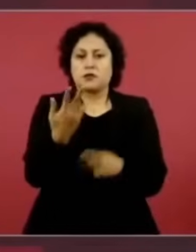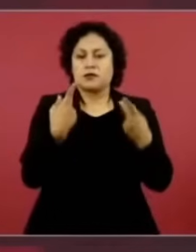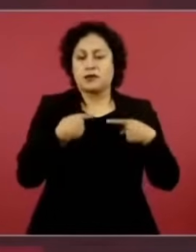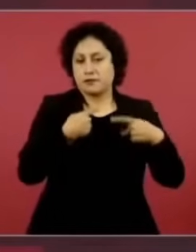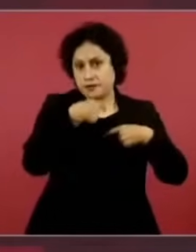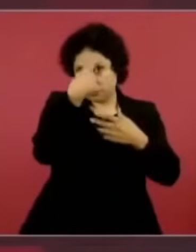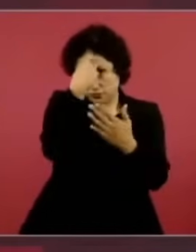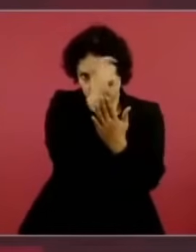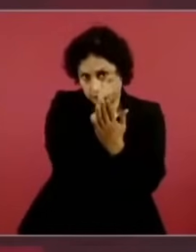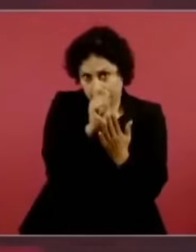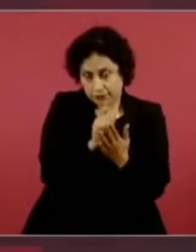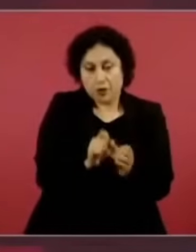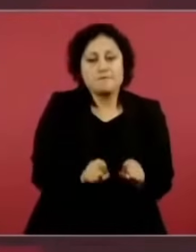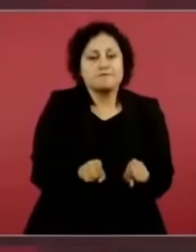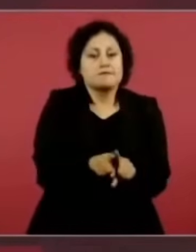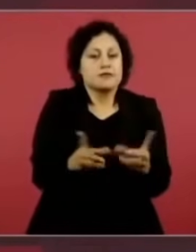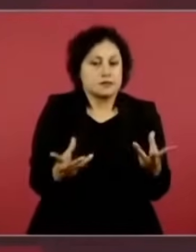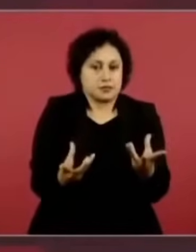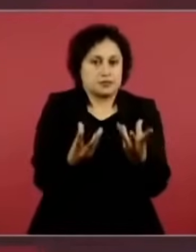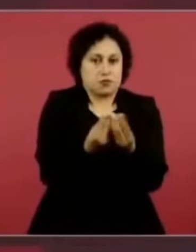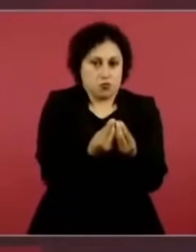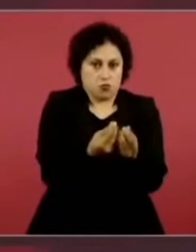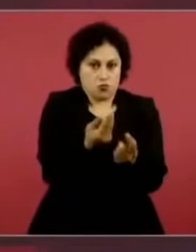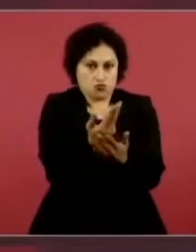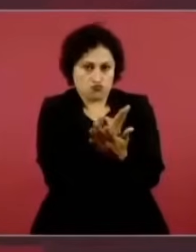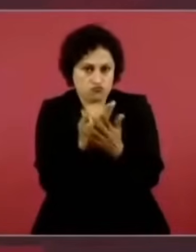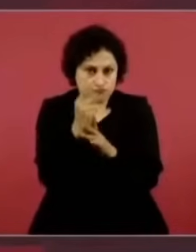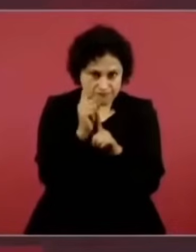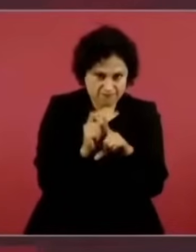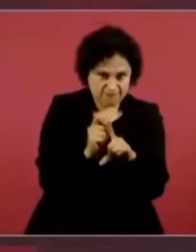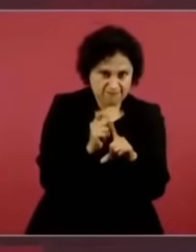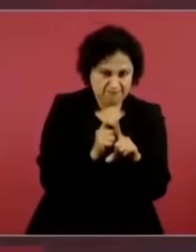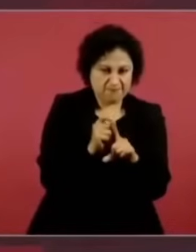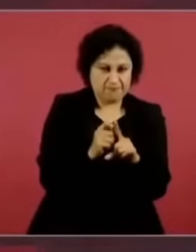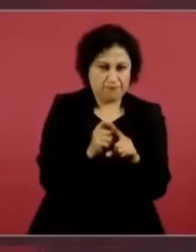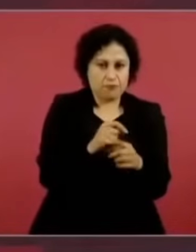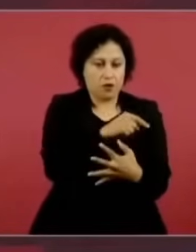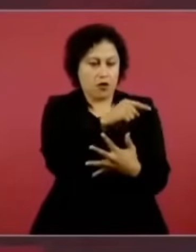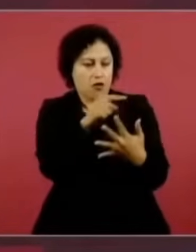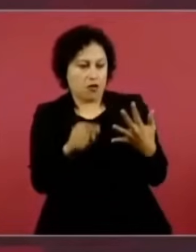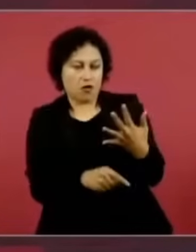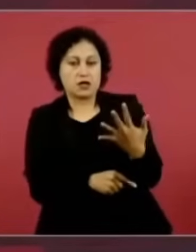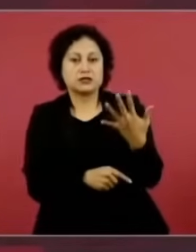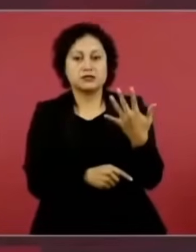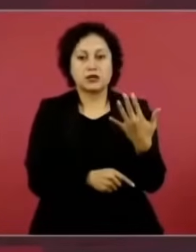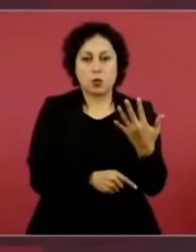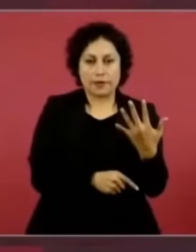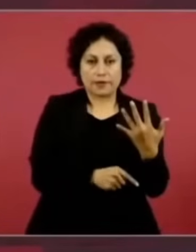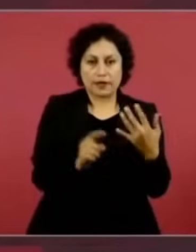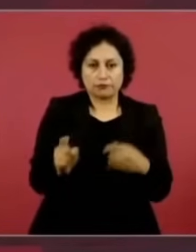incluyendo caricaturistas, de 50, hay 5